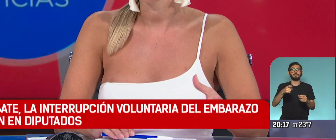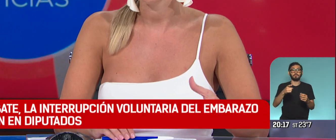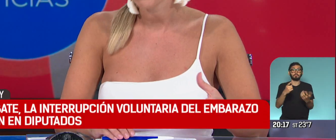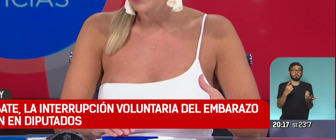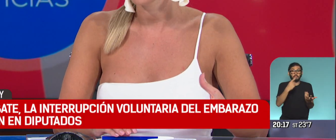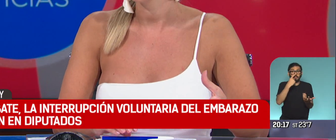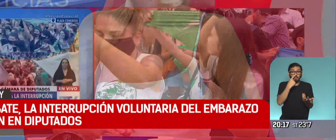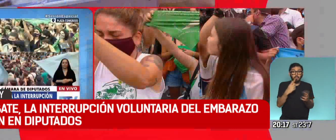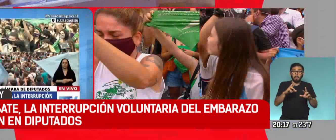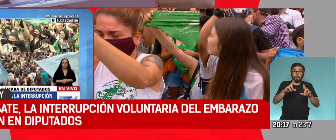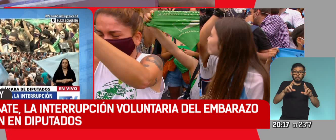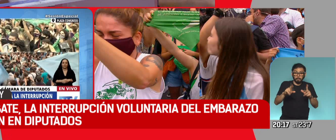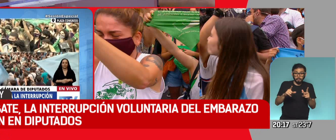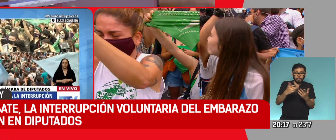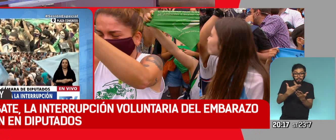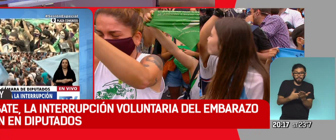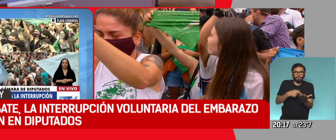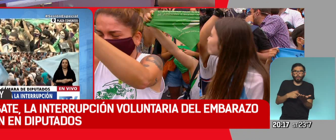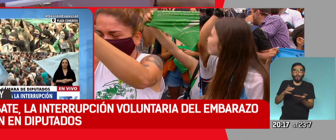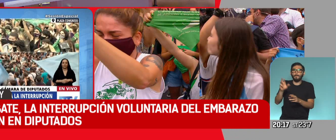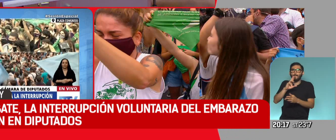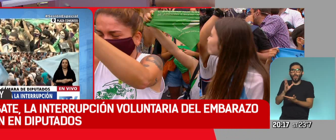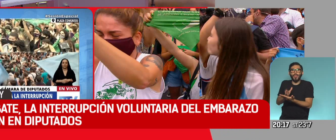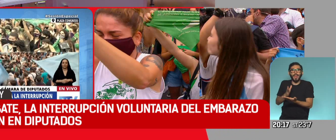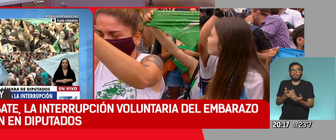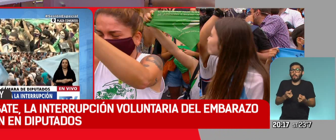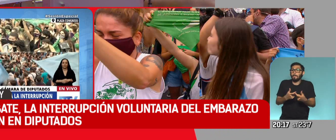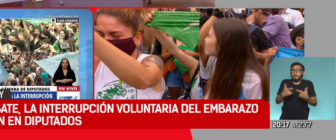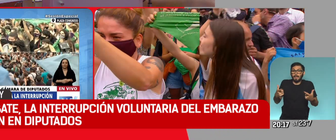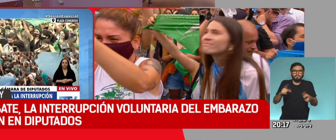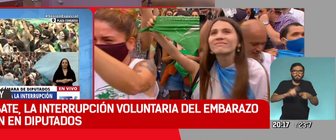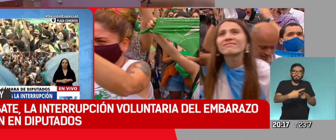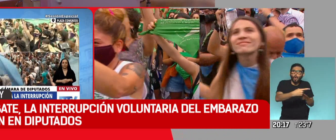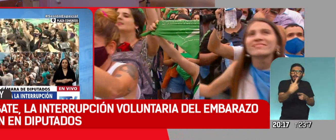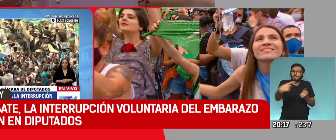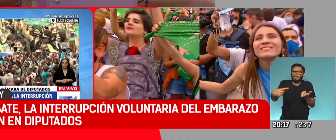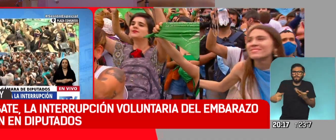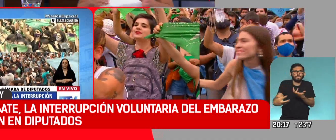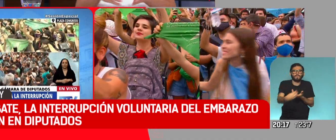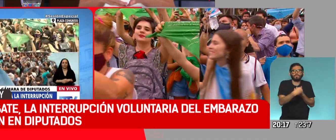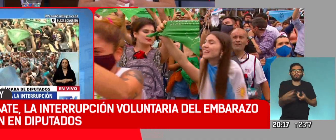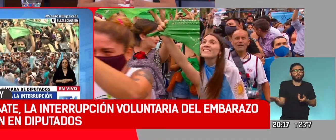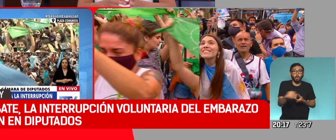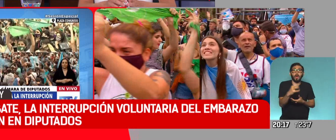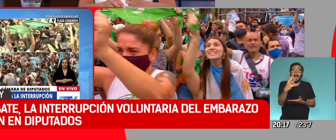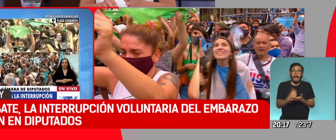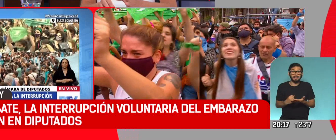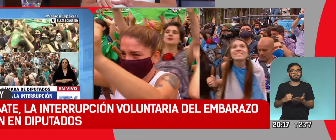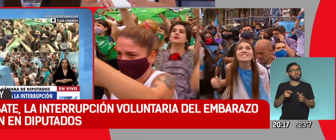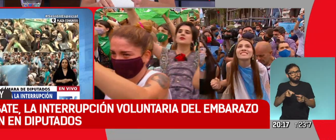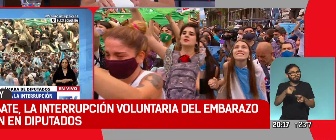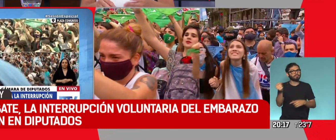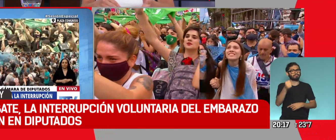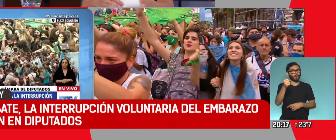tiene que ver con ampliar los derechos de las mujeres, sí, que tuvo todos los colores políticos, la terminaron aceptando, así que me parece que eso es algo para destacar